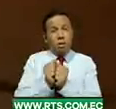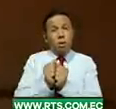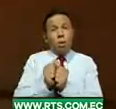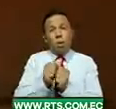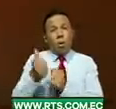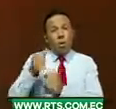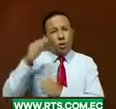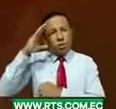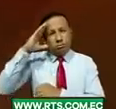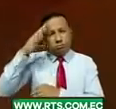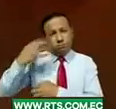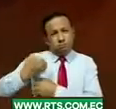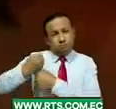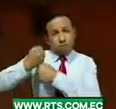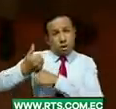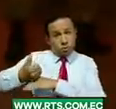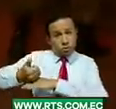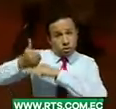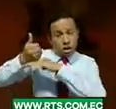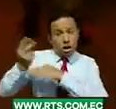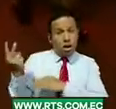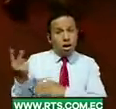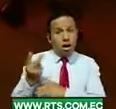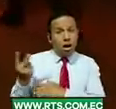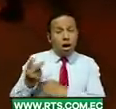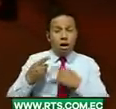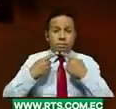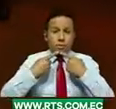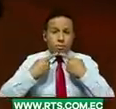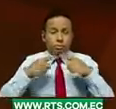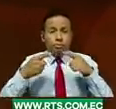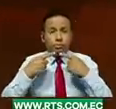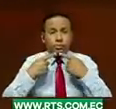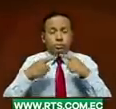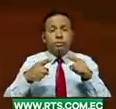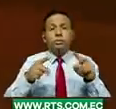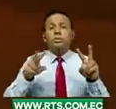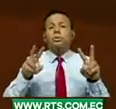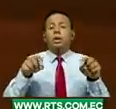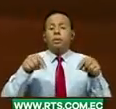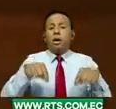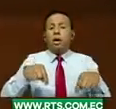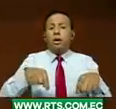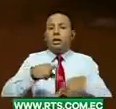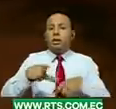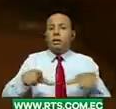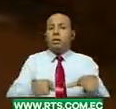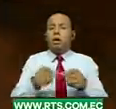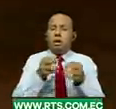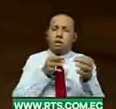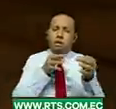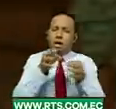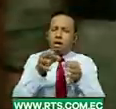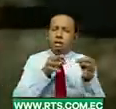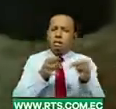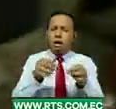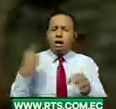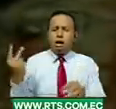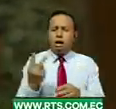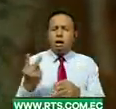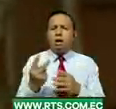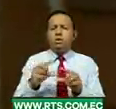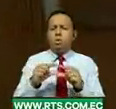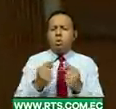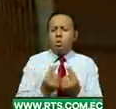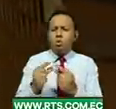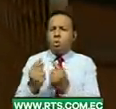de las Fuerzas Armadas, estuvieron dando declaraciones en este preciso lugar y detalles del operativo que ejecutaron